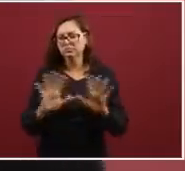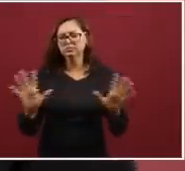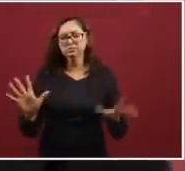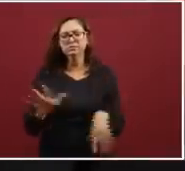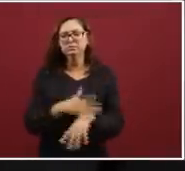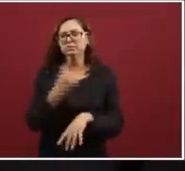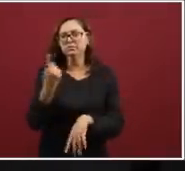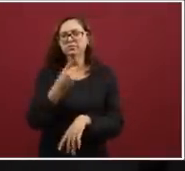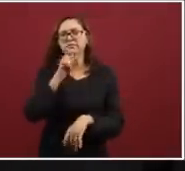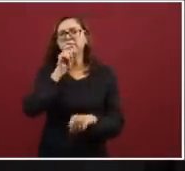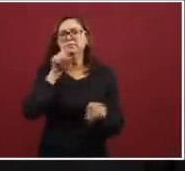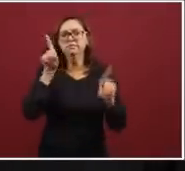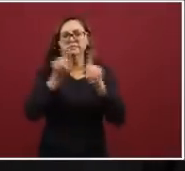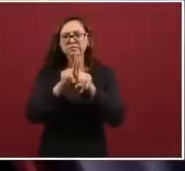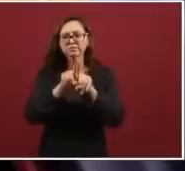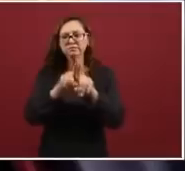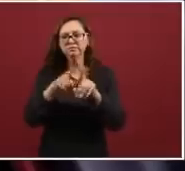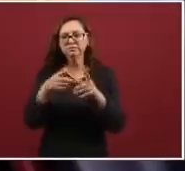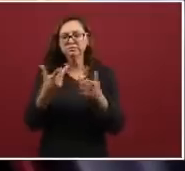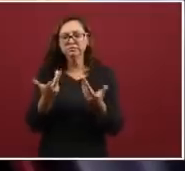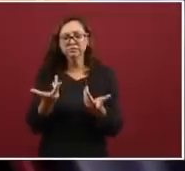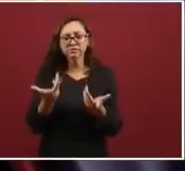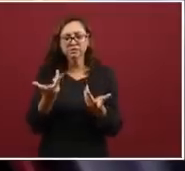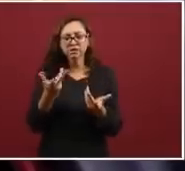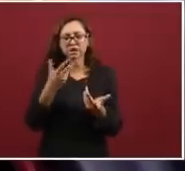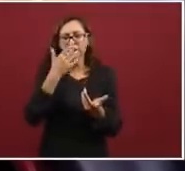dejaron también